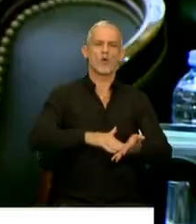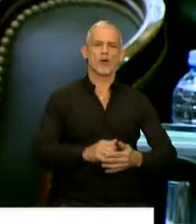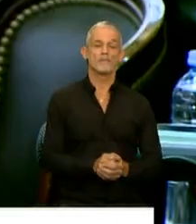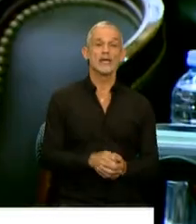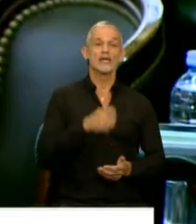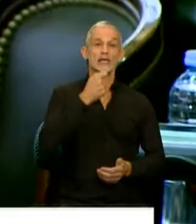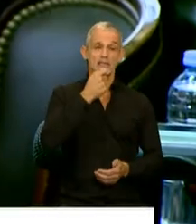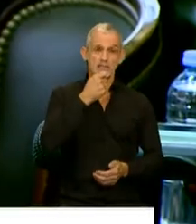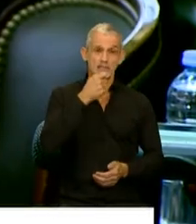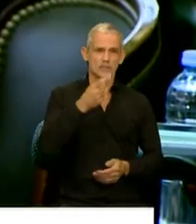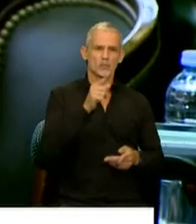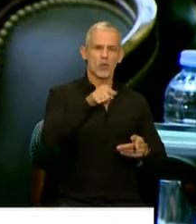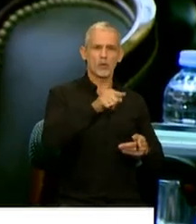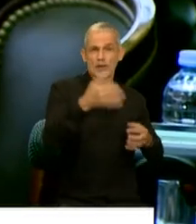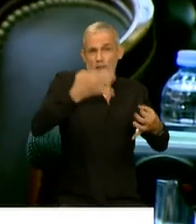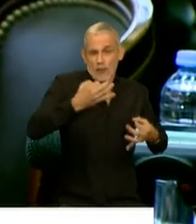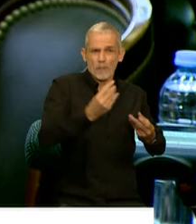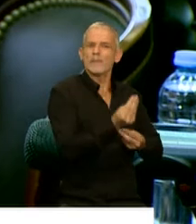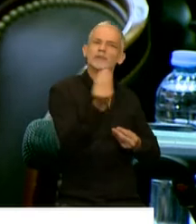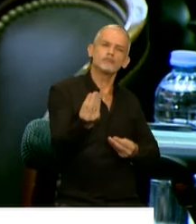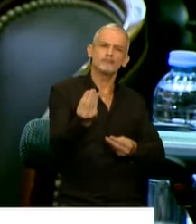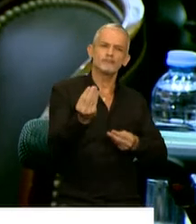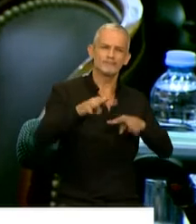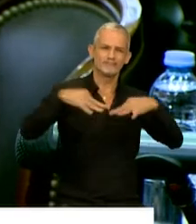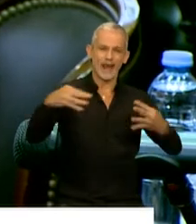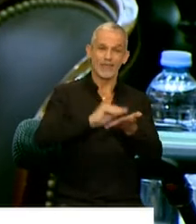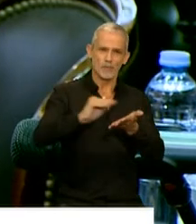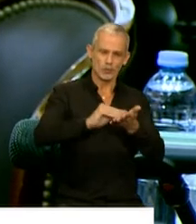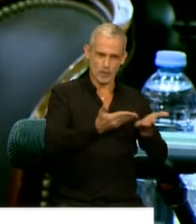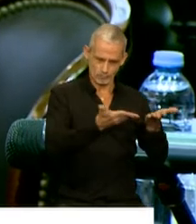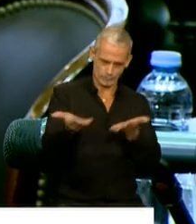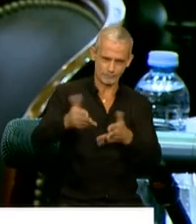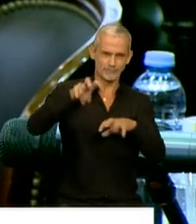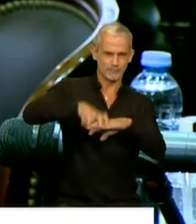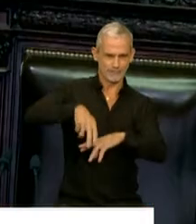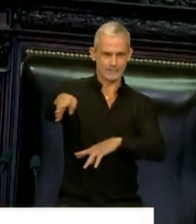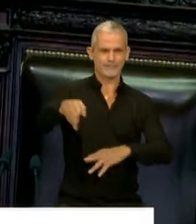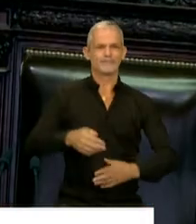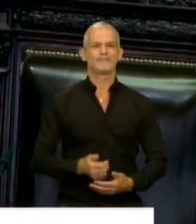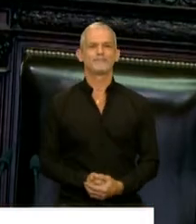Queda usted formalmente incorporado, lo invito a ocupar su banca.